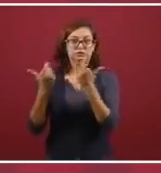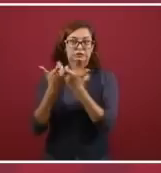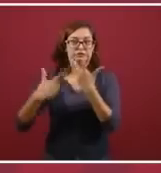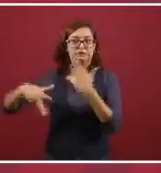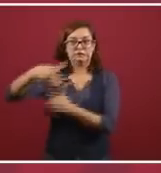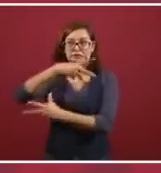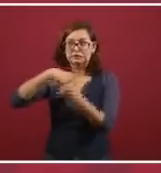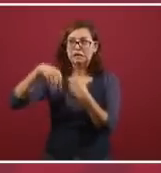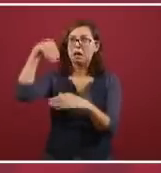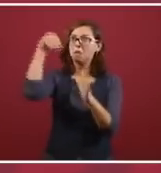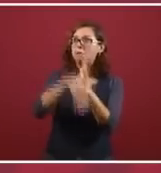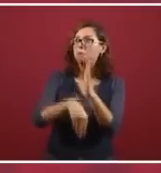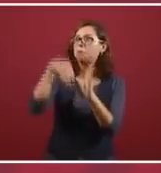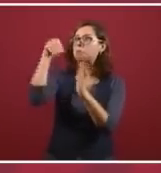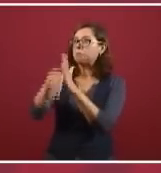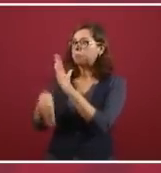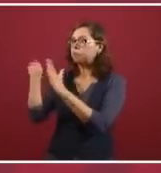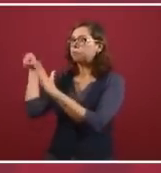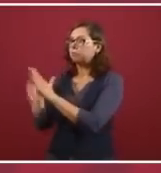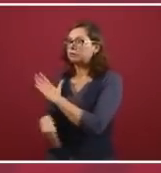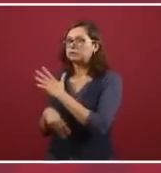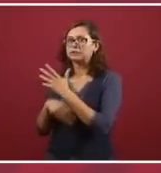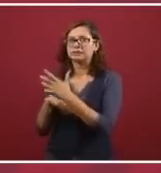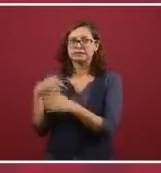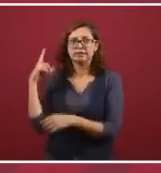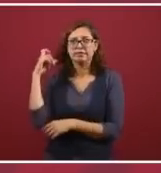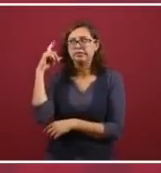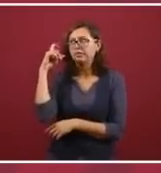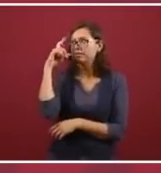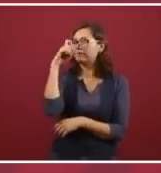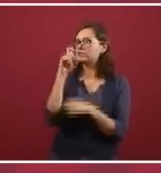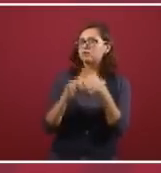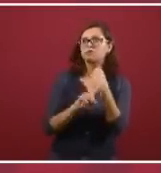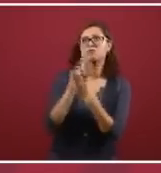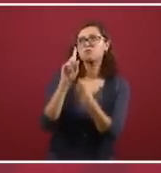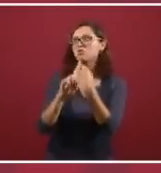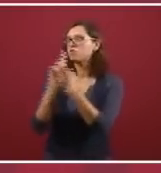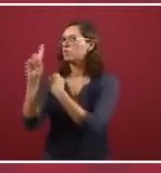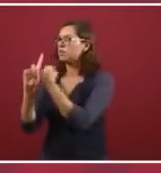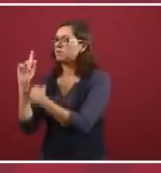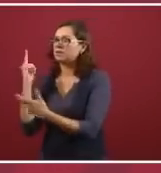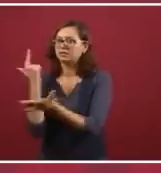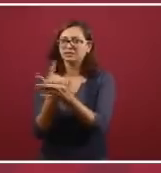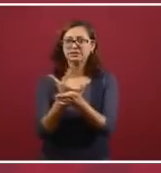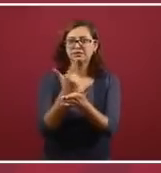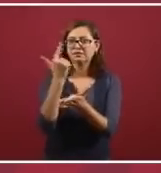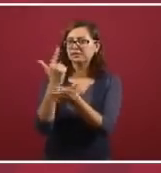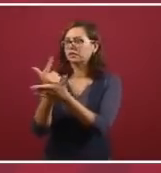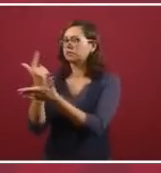Puede haber problemas en todos lados, incluso efectos